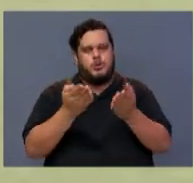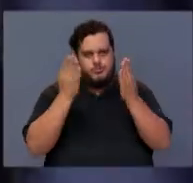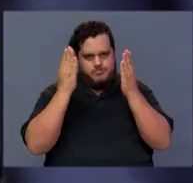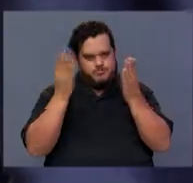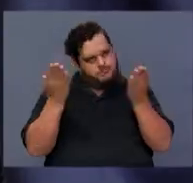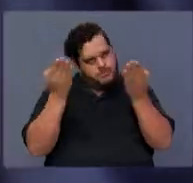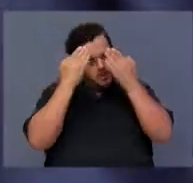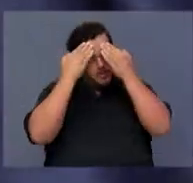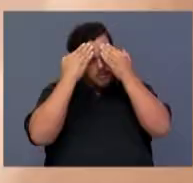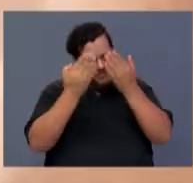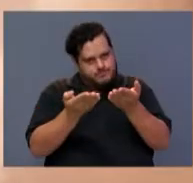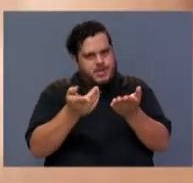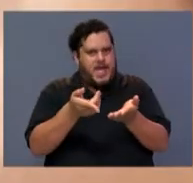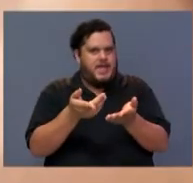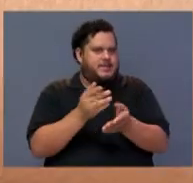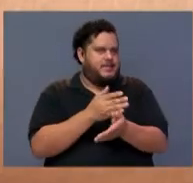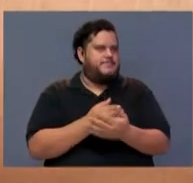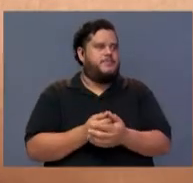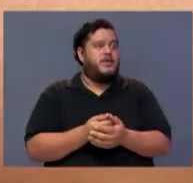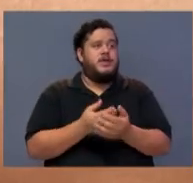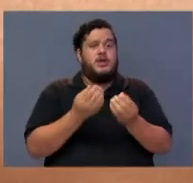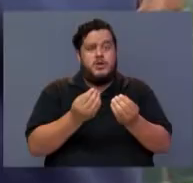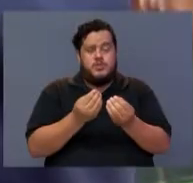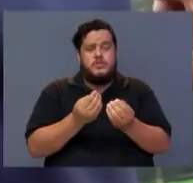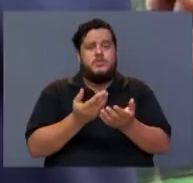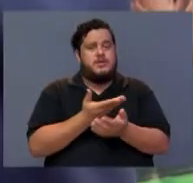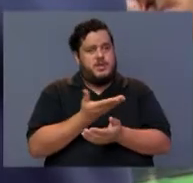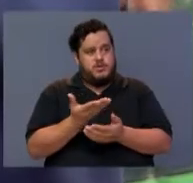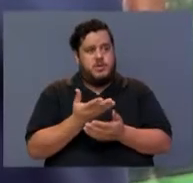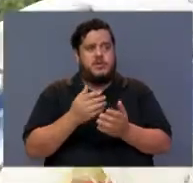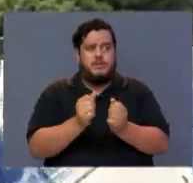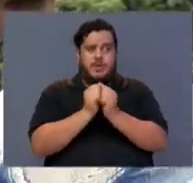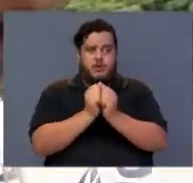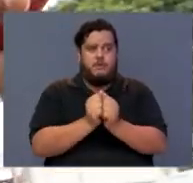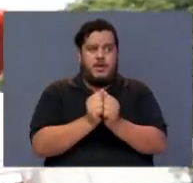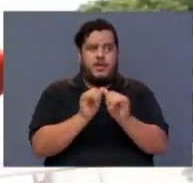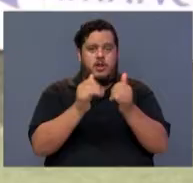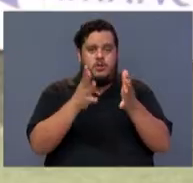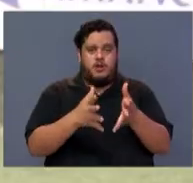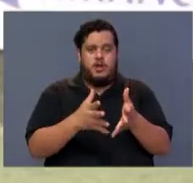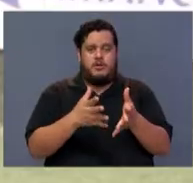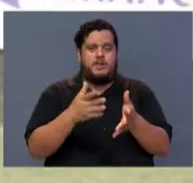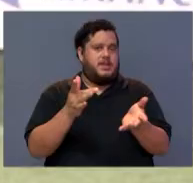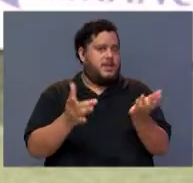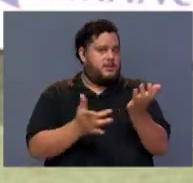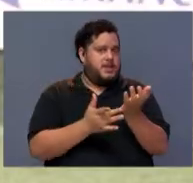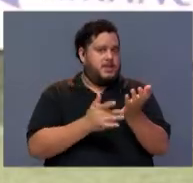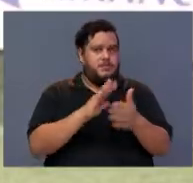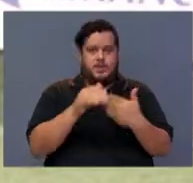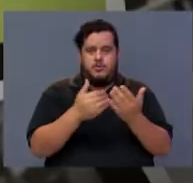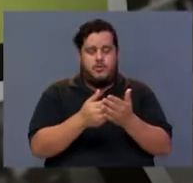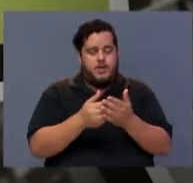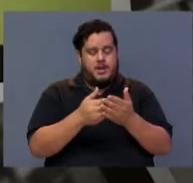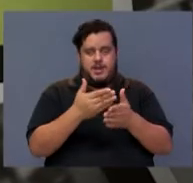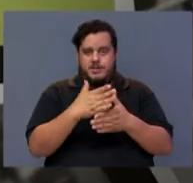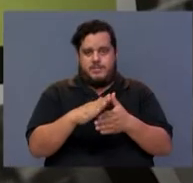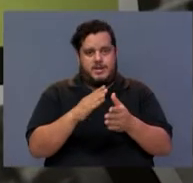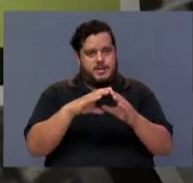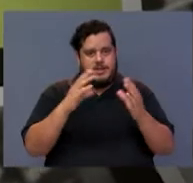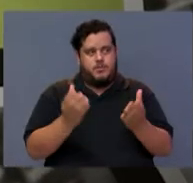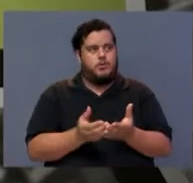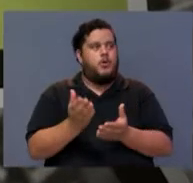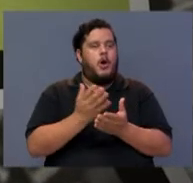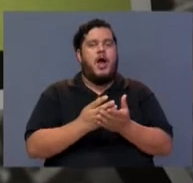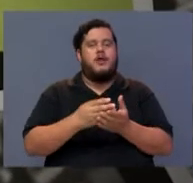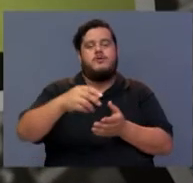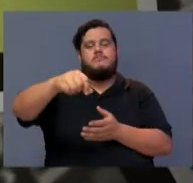cada partido. Las cábalas y amuletos siempre acompañan a los jugadores y técnicos en todas partes del mundo. Hay quienes tiran sal